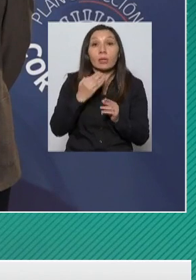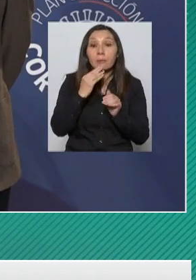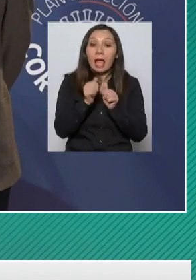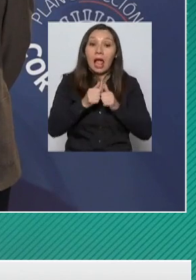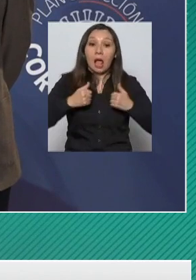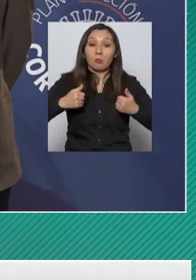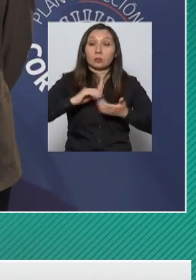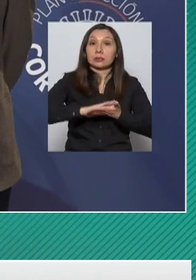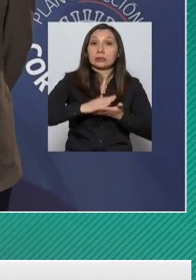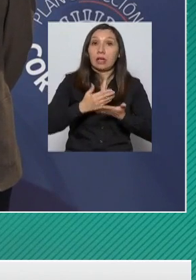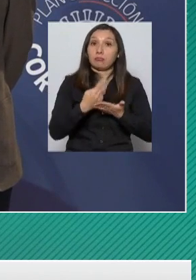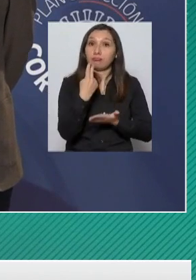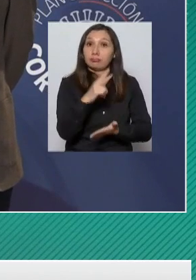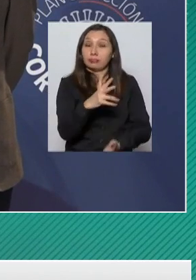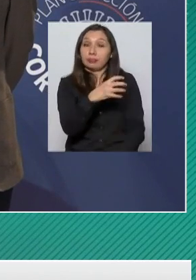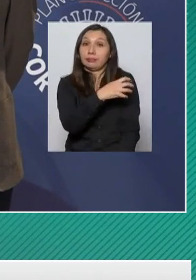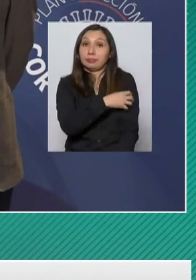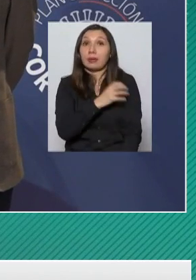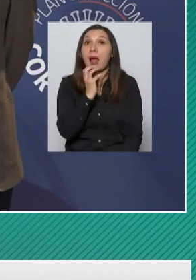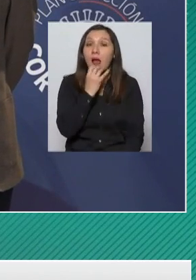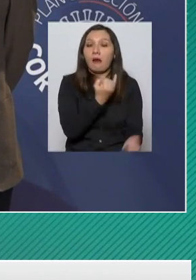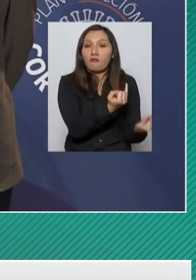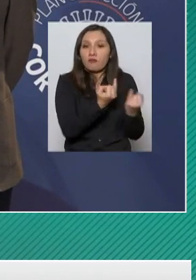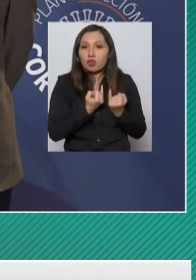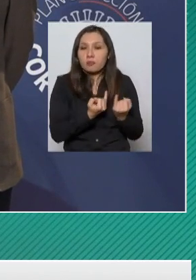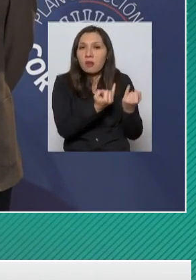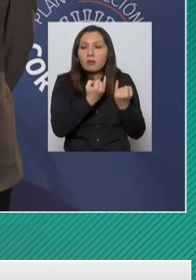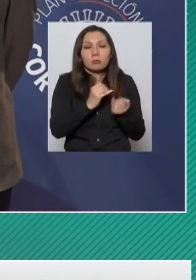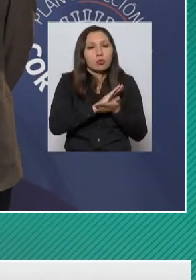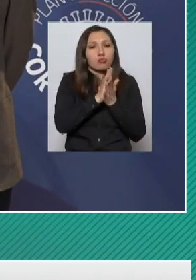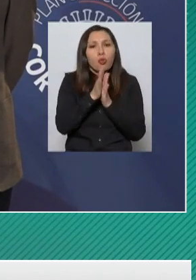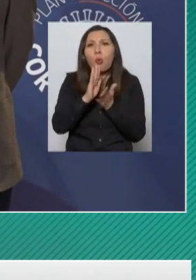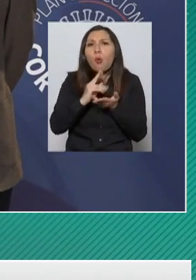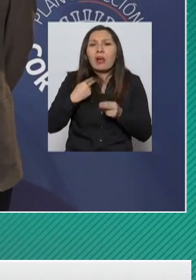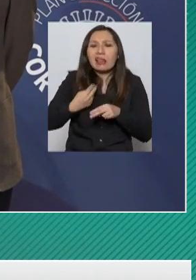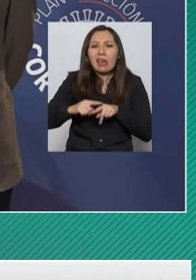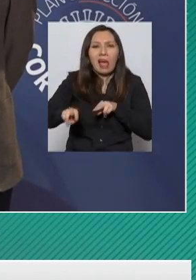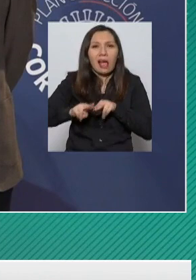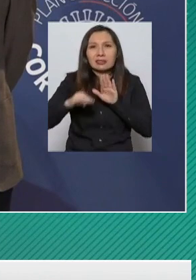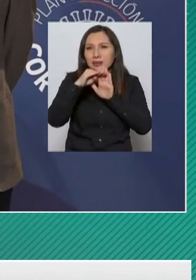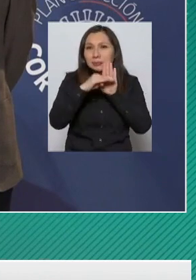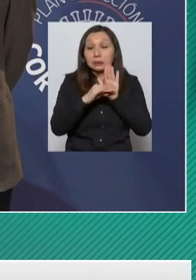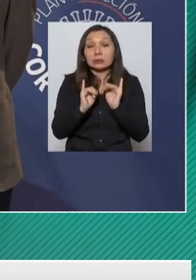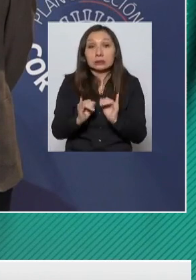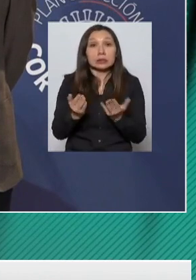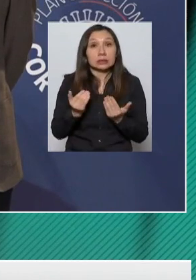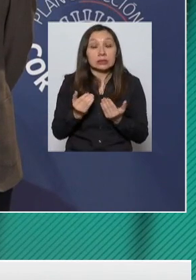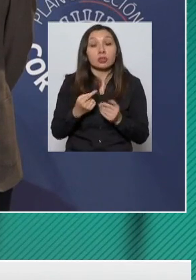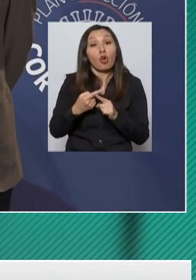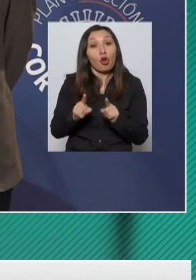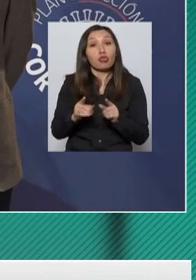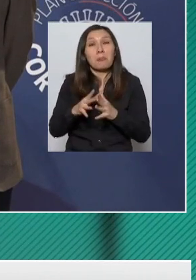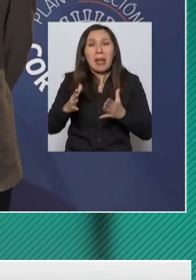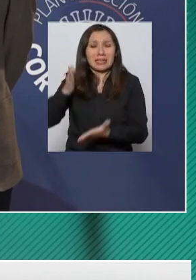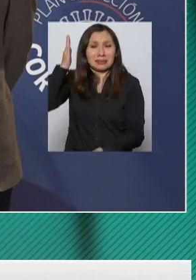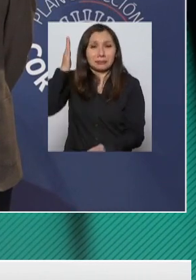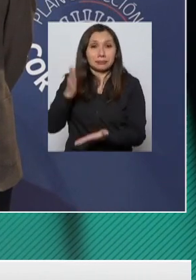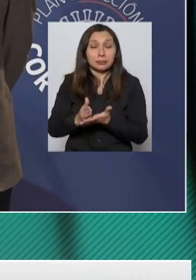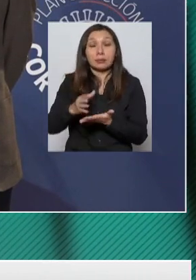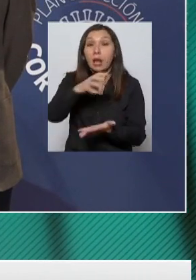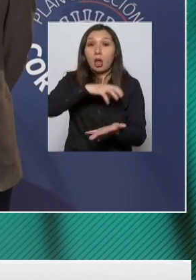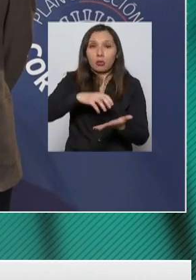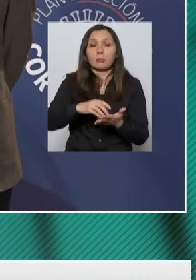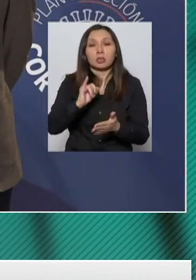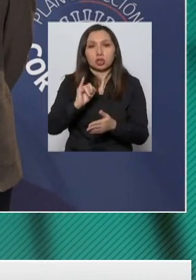autoridad sanitaria de la región nos mantiene informados acerca de todas estas medidas y si es necesario tomar medidas más estrictas en la